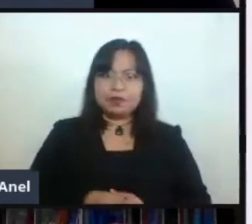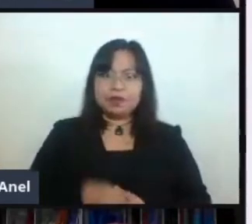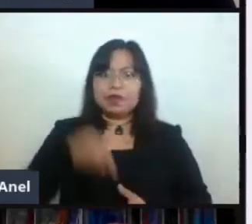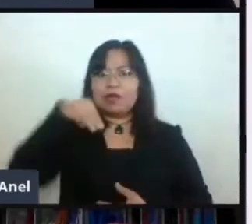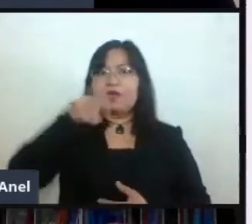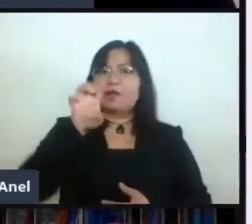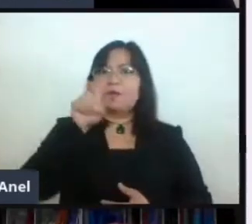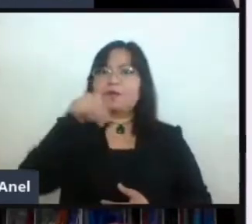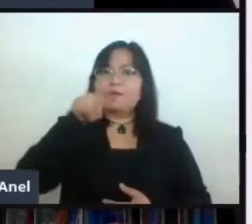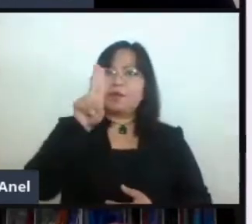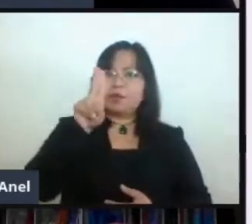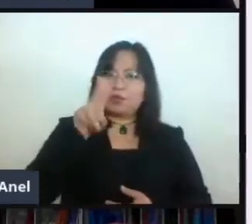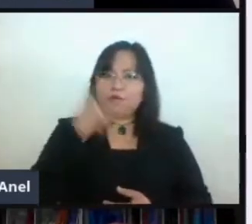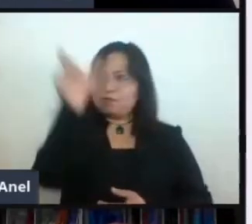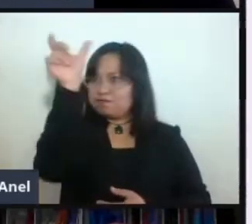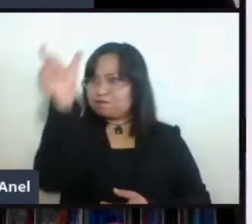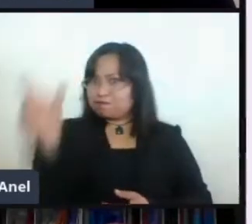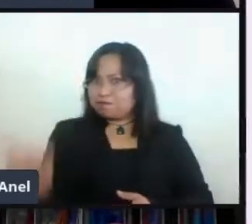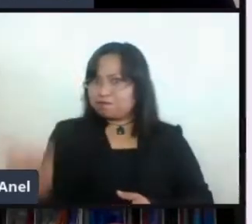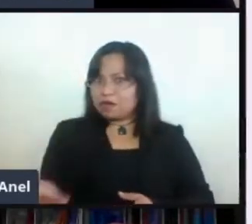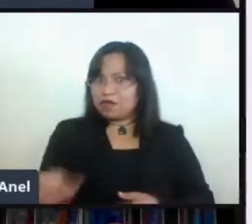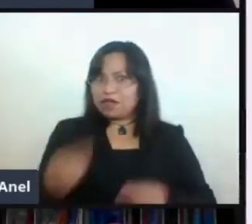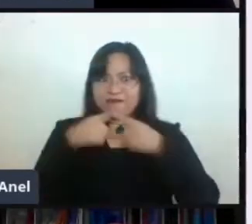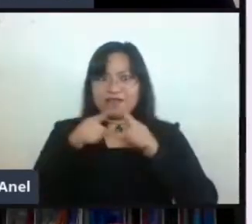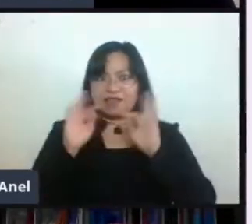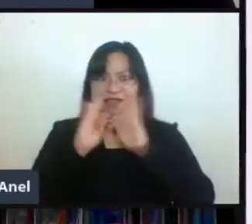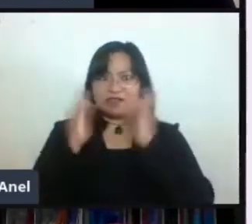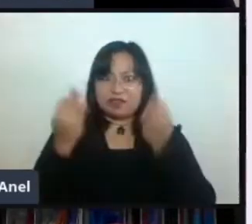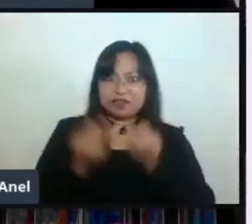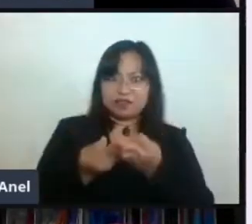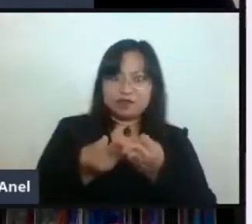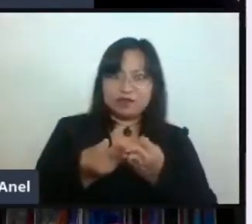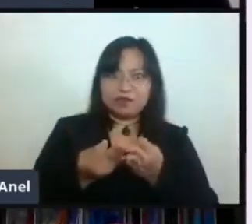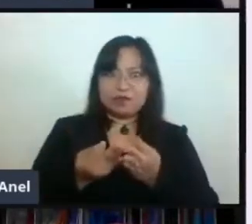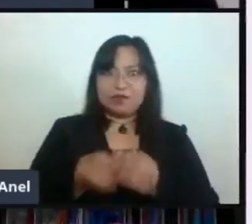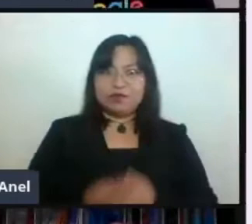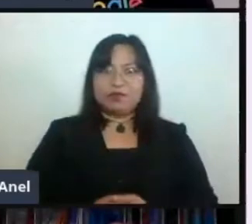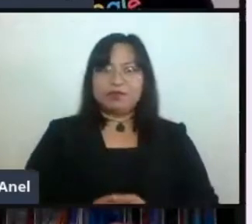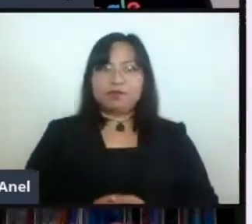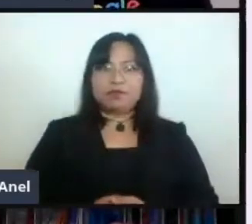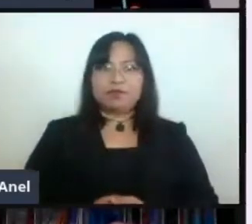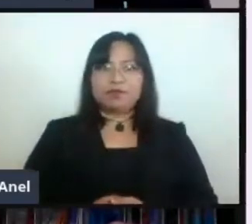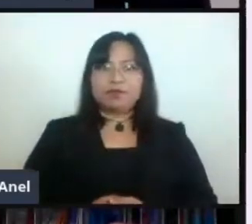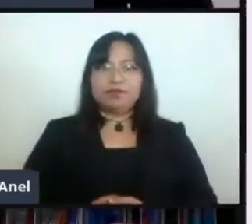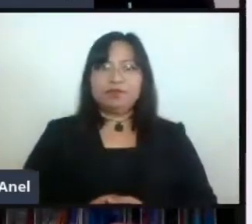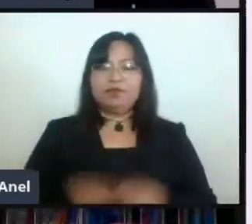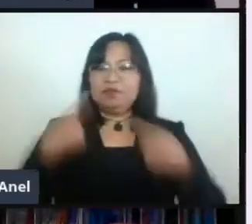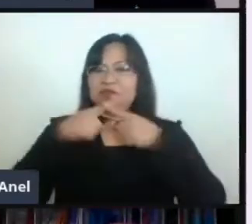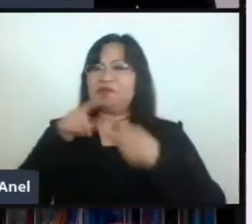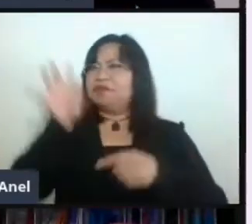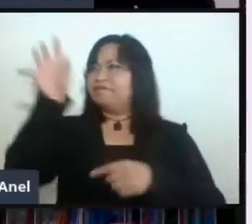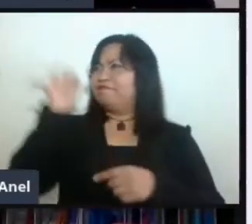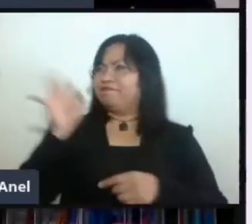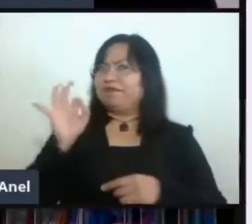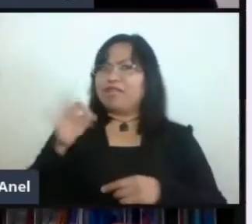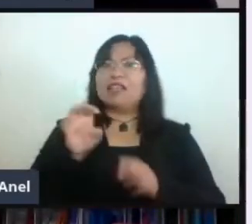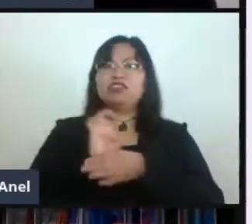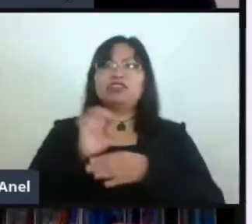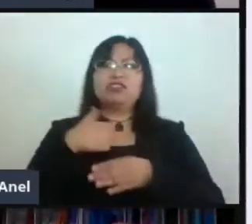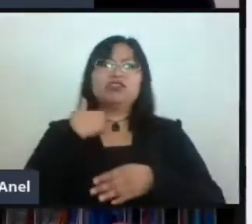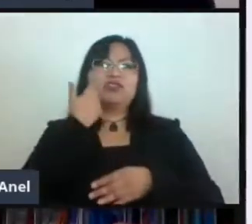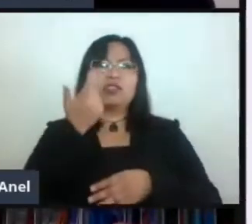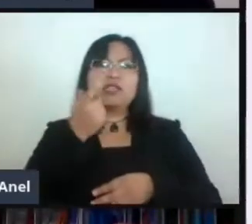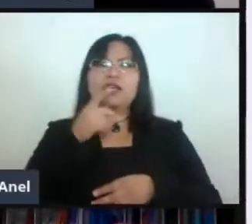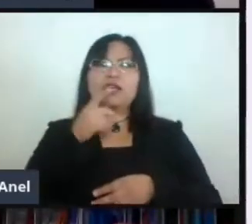se despliega con muchas formas de opciones de respuesta. Yo voy a elegir una que se llama de